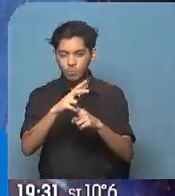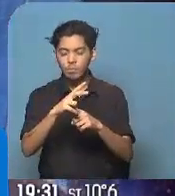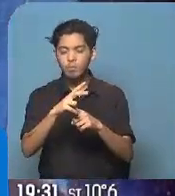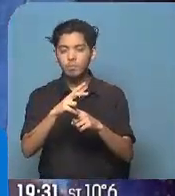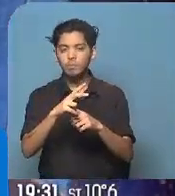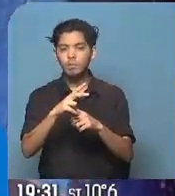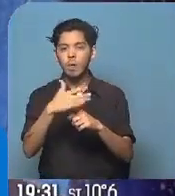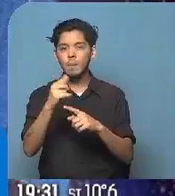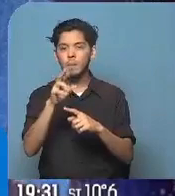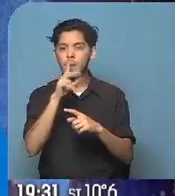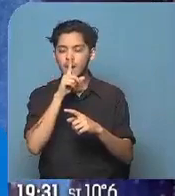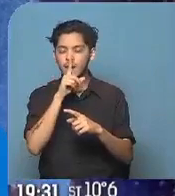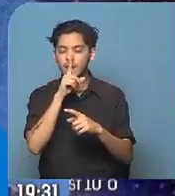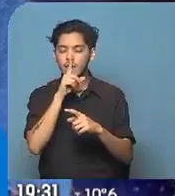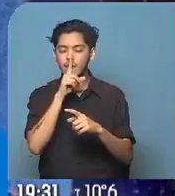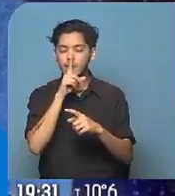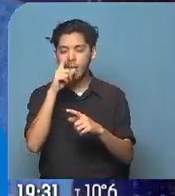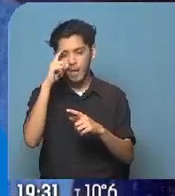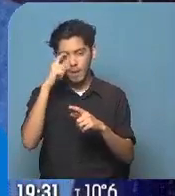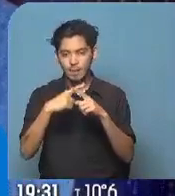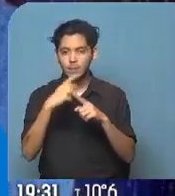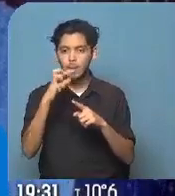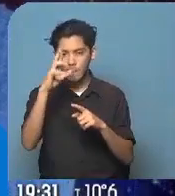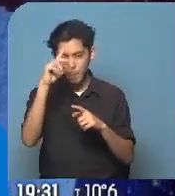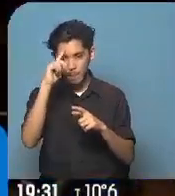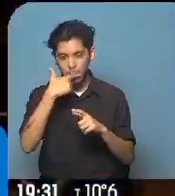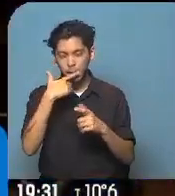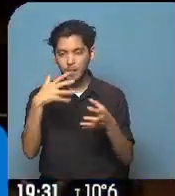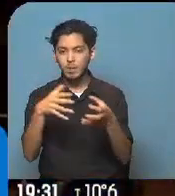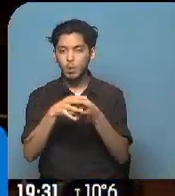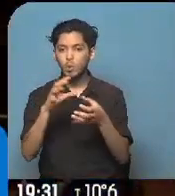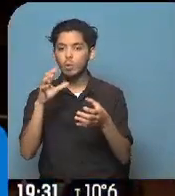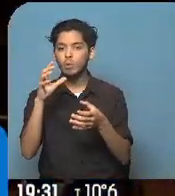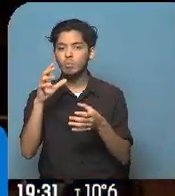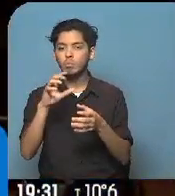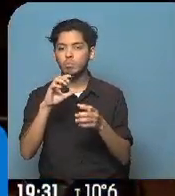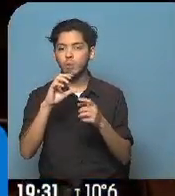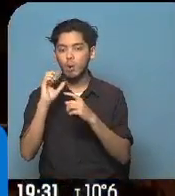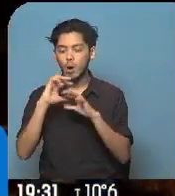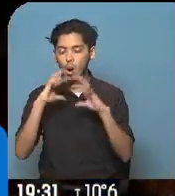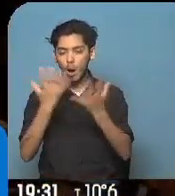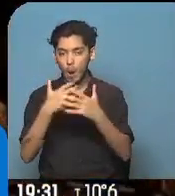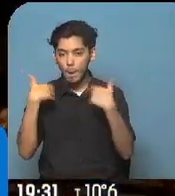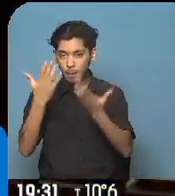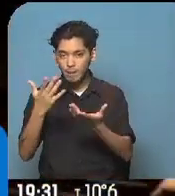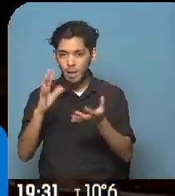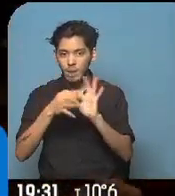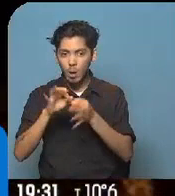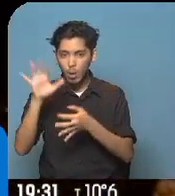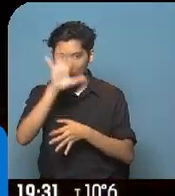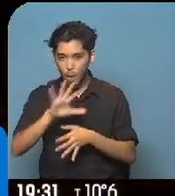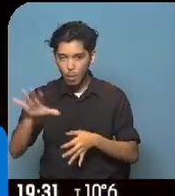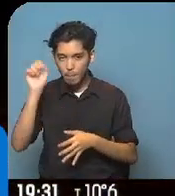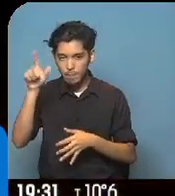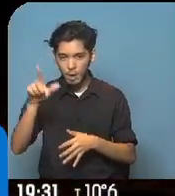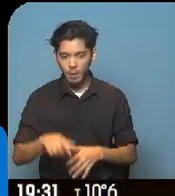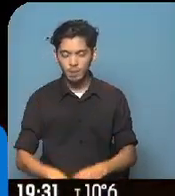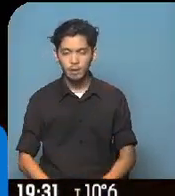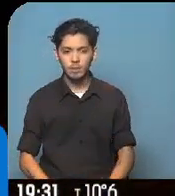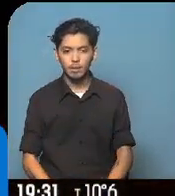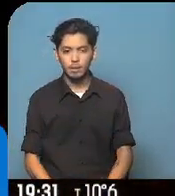Mars Express de la Agencia Espacial Europea. Well, the final remarks are very simple. Water is